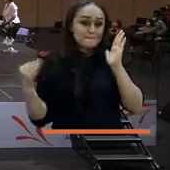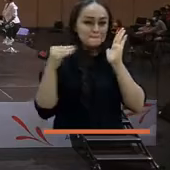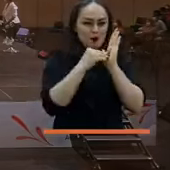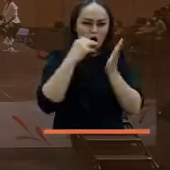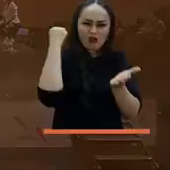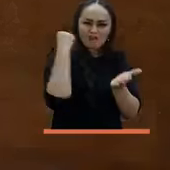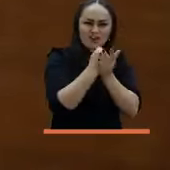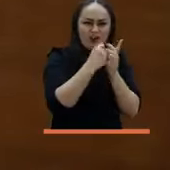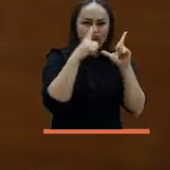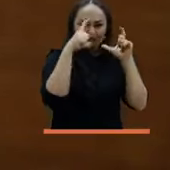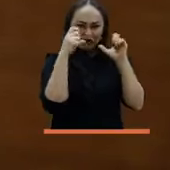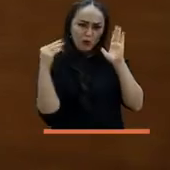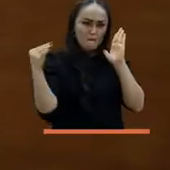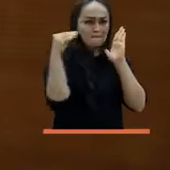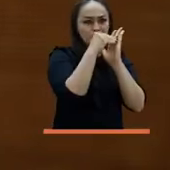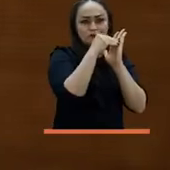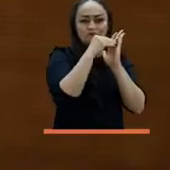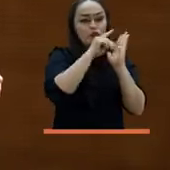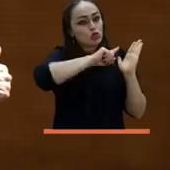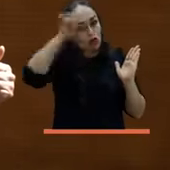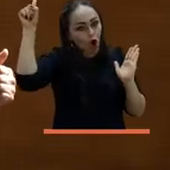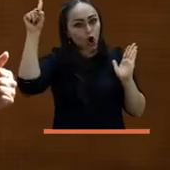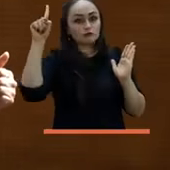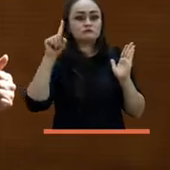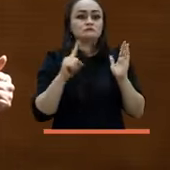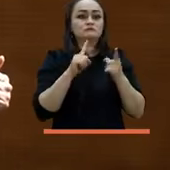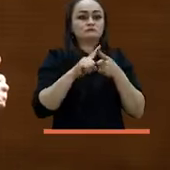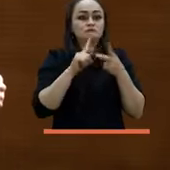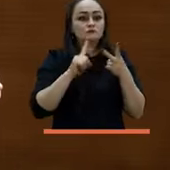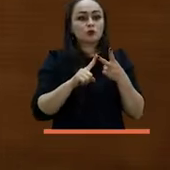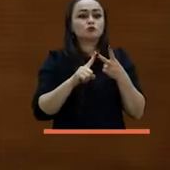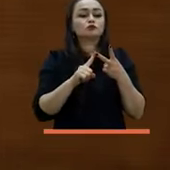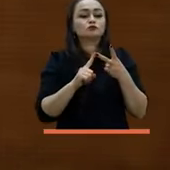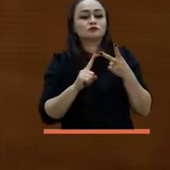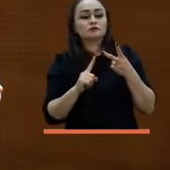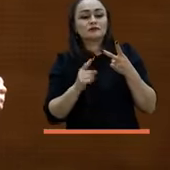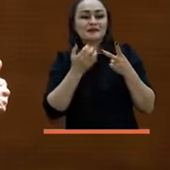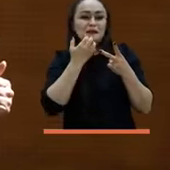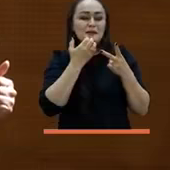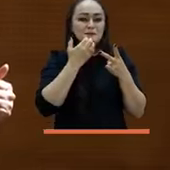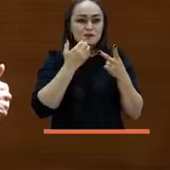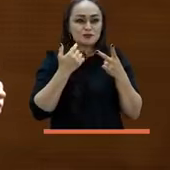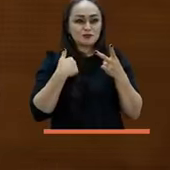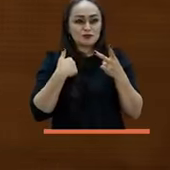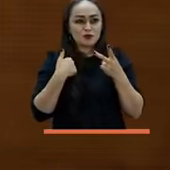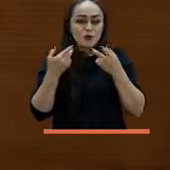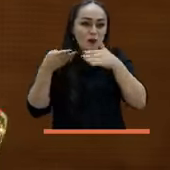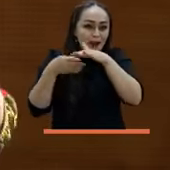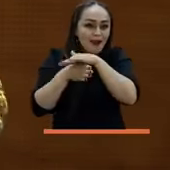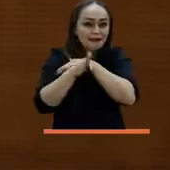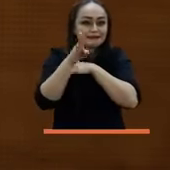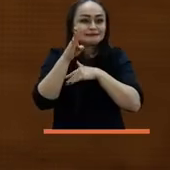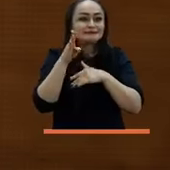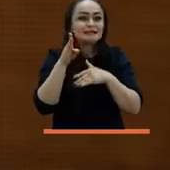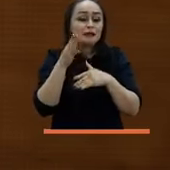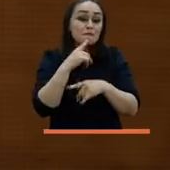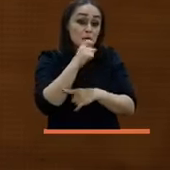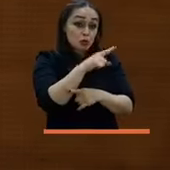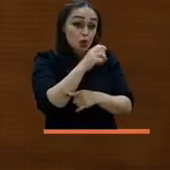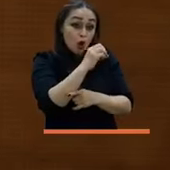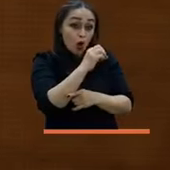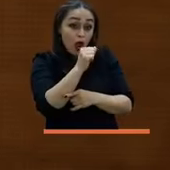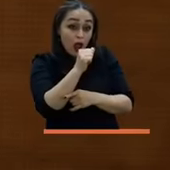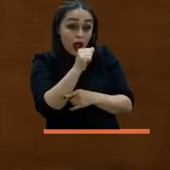es por ejemplo una de las cosas fundamentales dos que puedas elegir por ejemplo si vas a entrar a la mentoría te preguntamos mujer